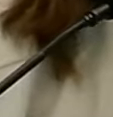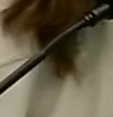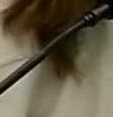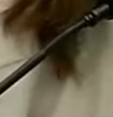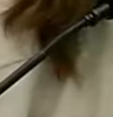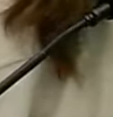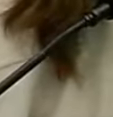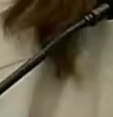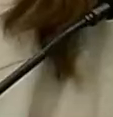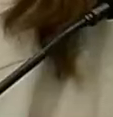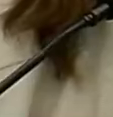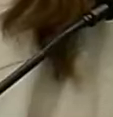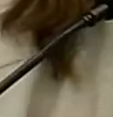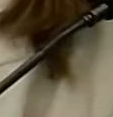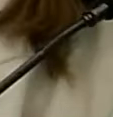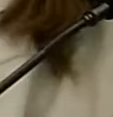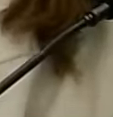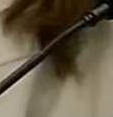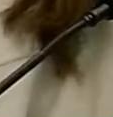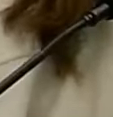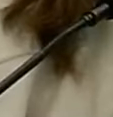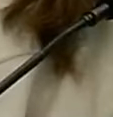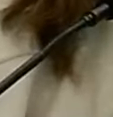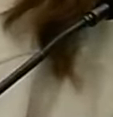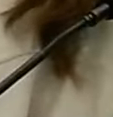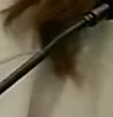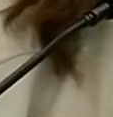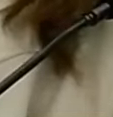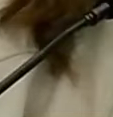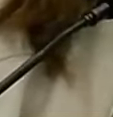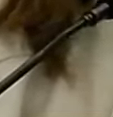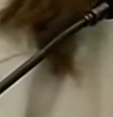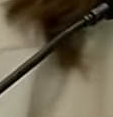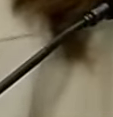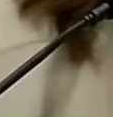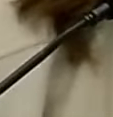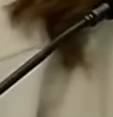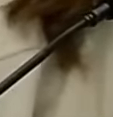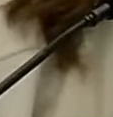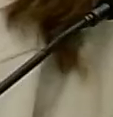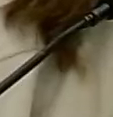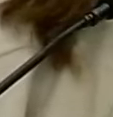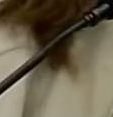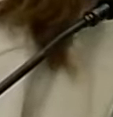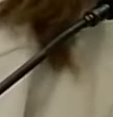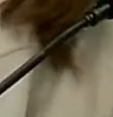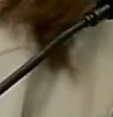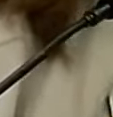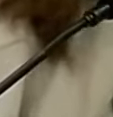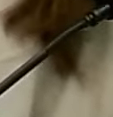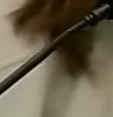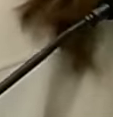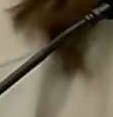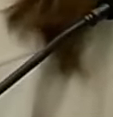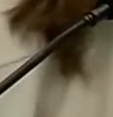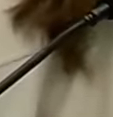la costa, que patrulla de manera inmediata. En paralelo se puso en marcha